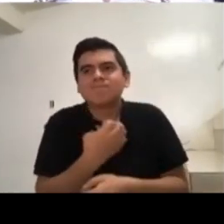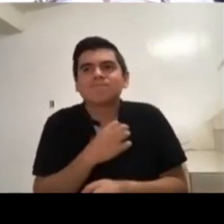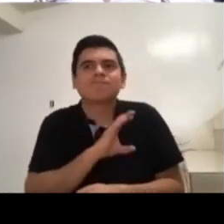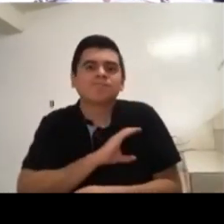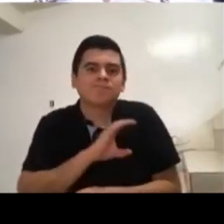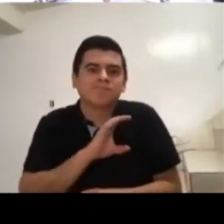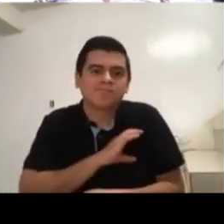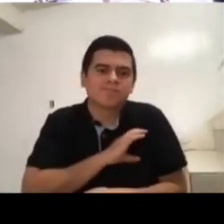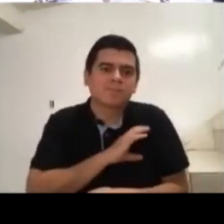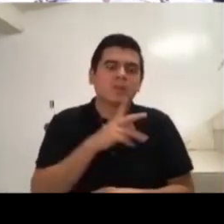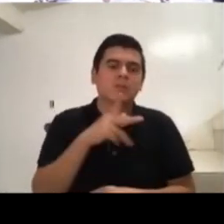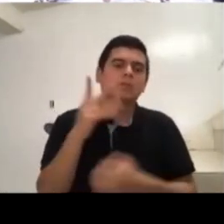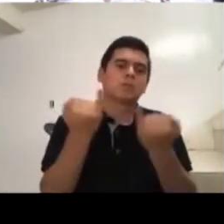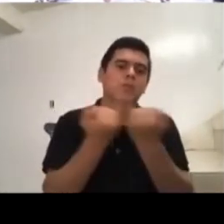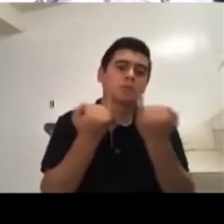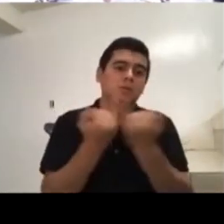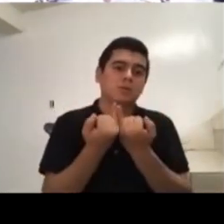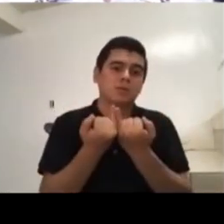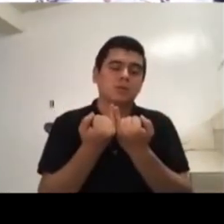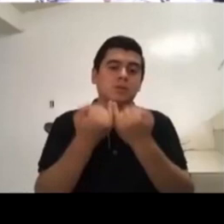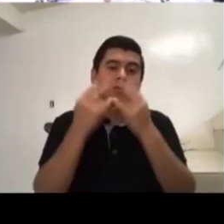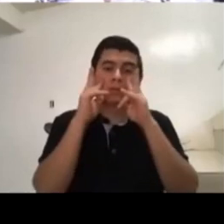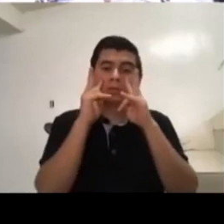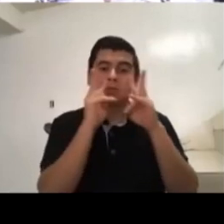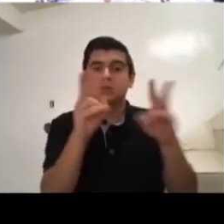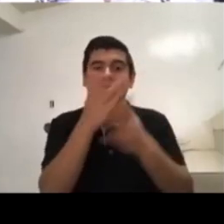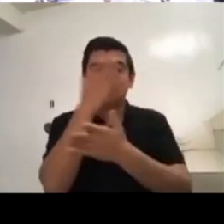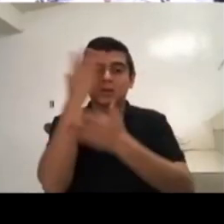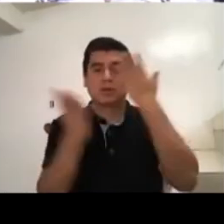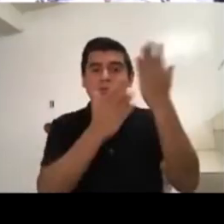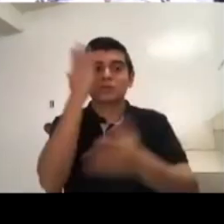la abrumadora mayoría quiere regresar a su escuela.